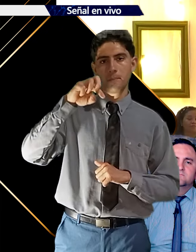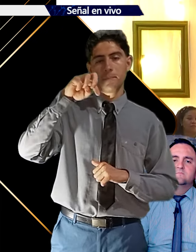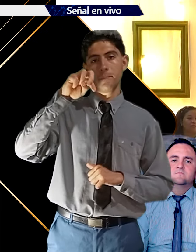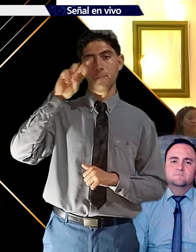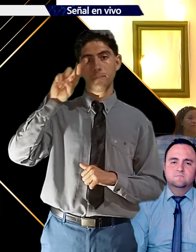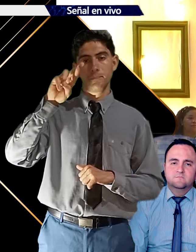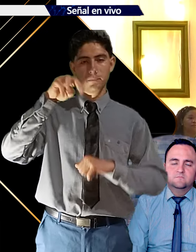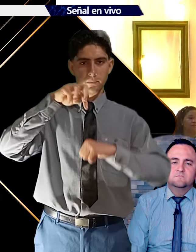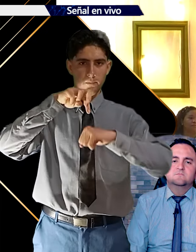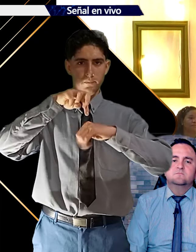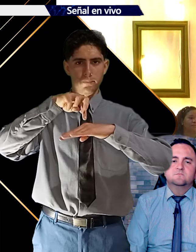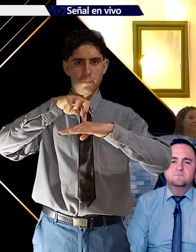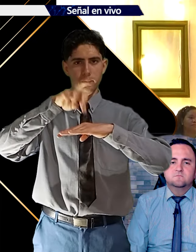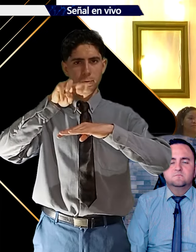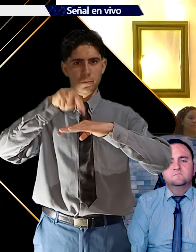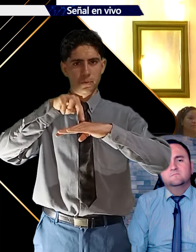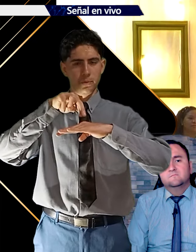En Puerto Rico